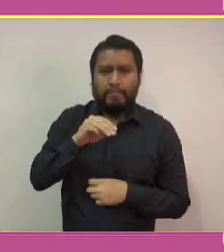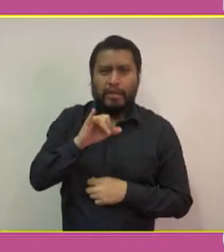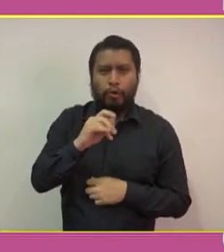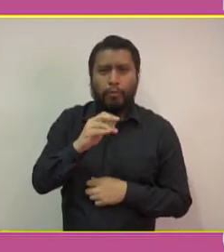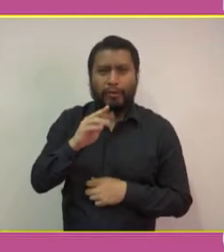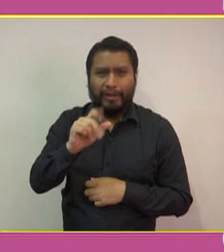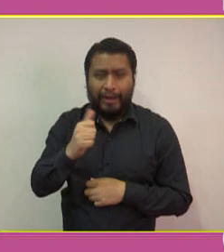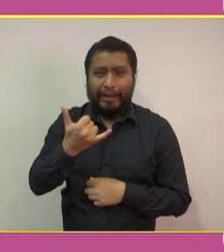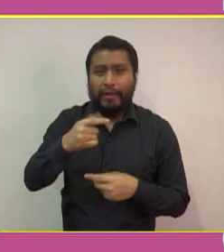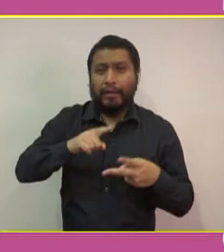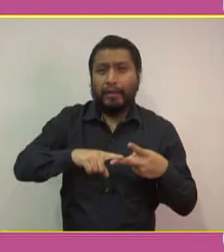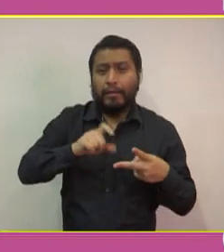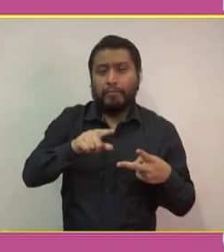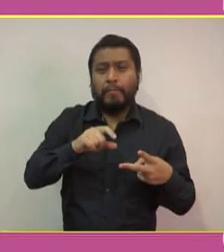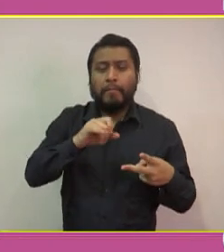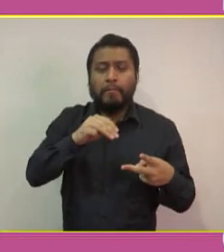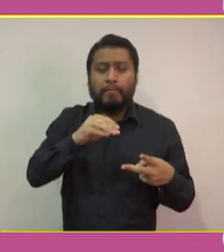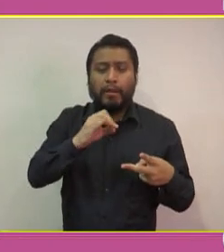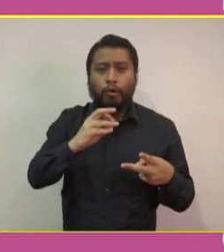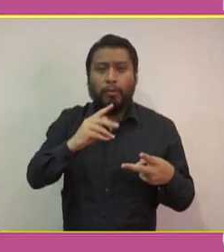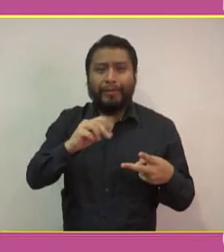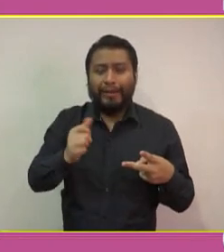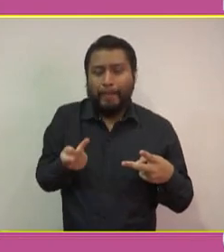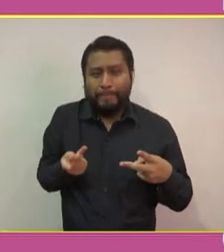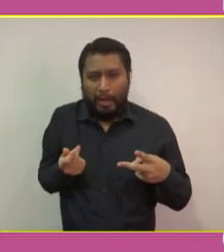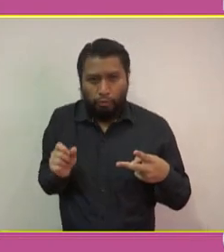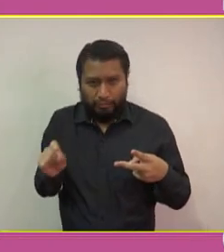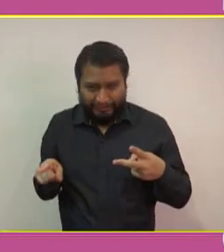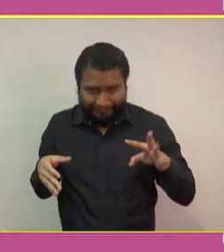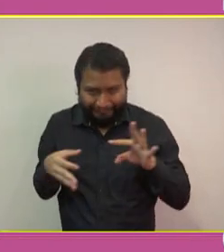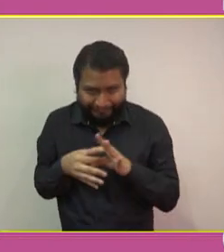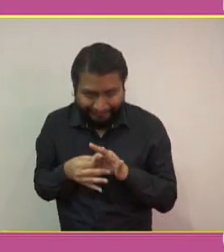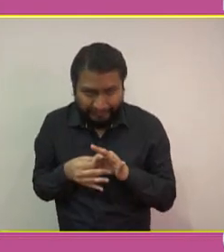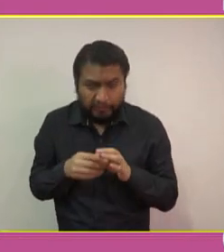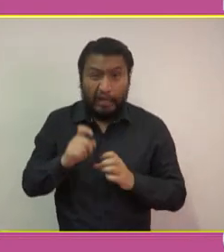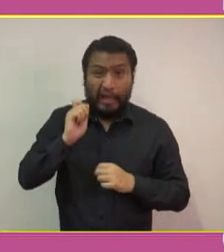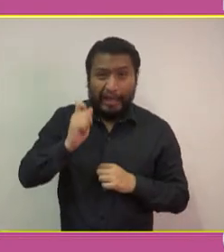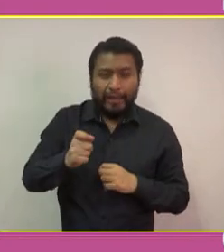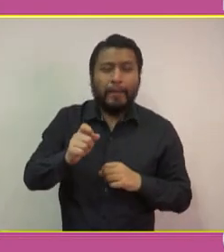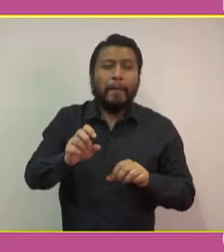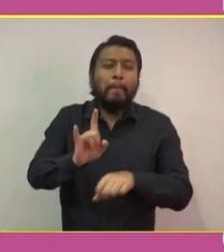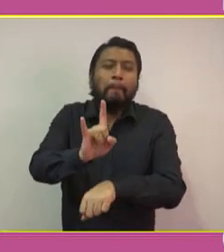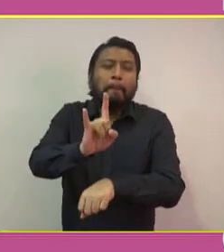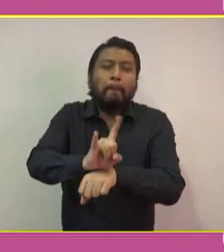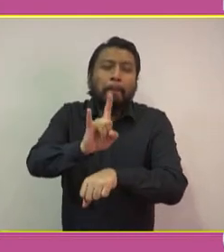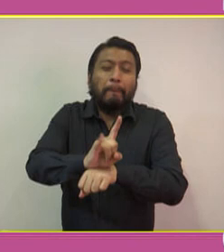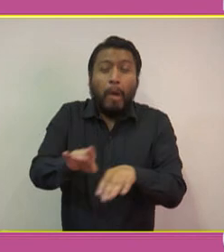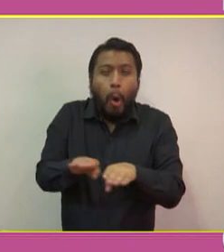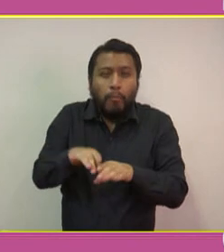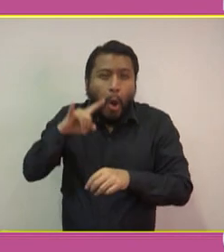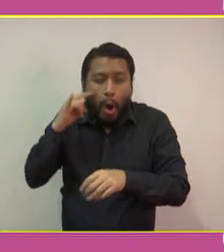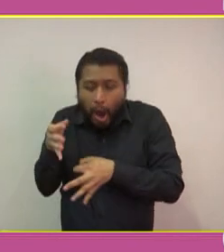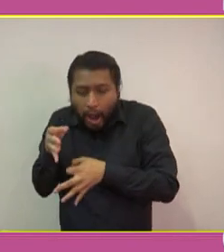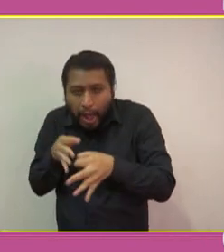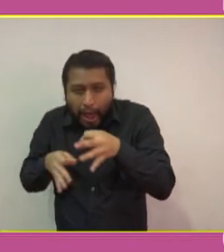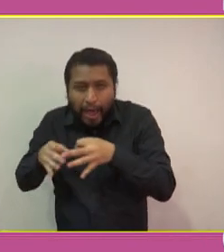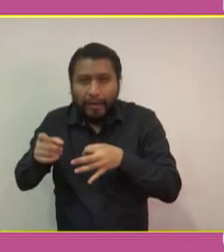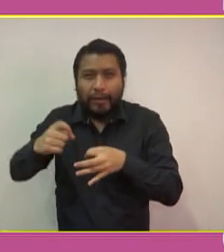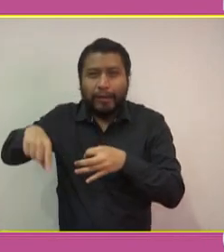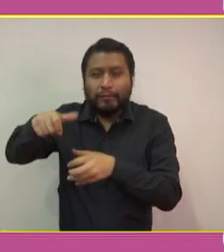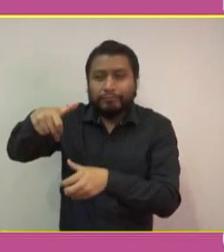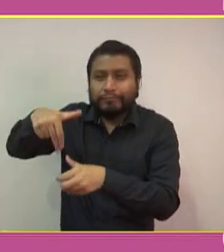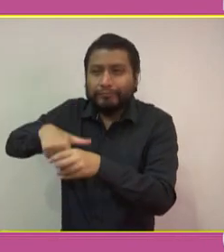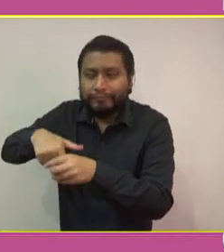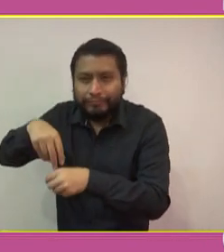canina, donde los microorganismos, a modo de entrevista, hablan de la microbiota como si fuera un lugar en el que viven y